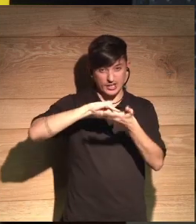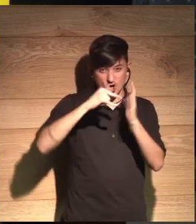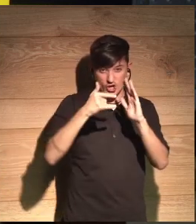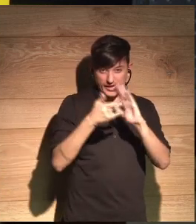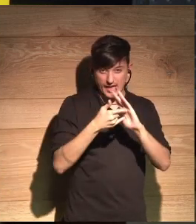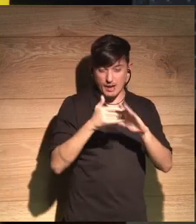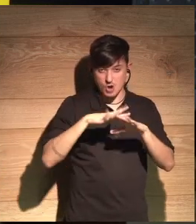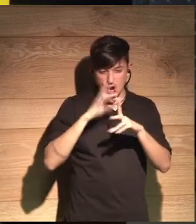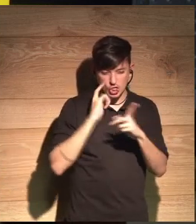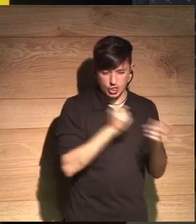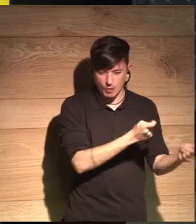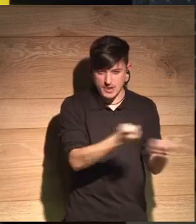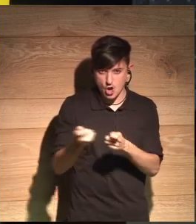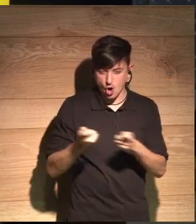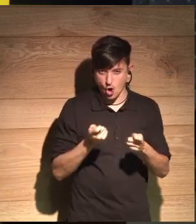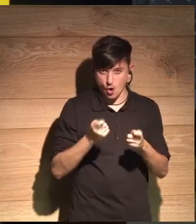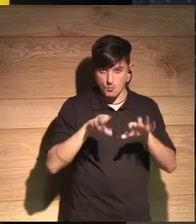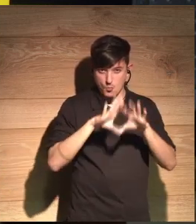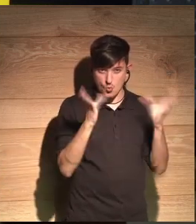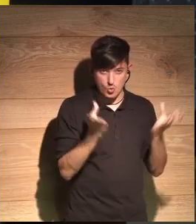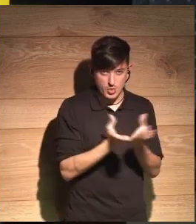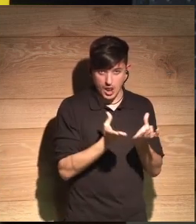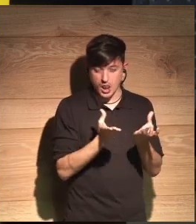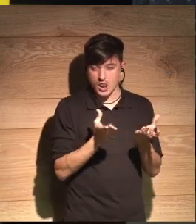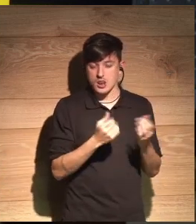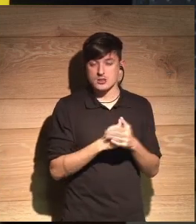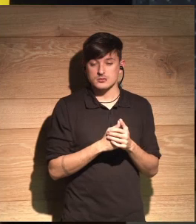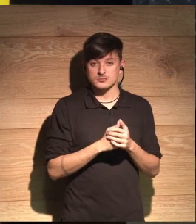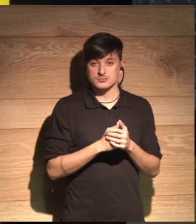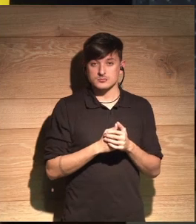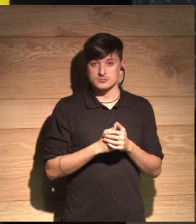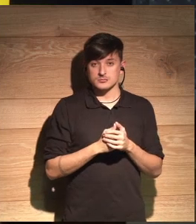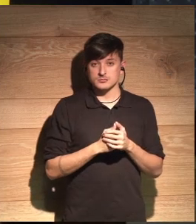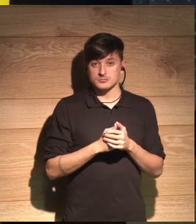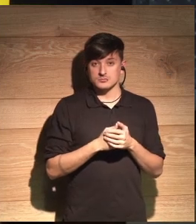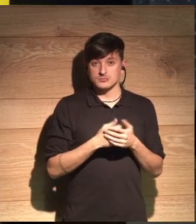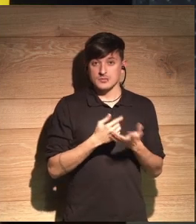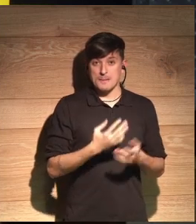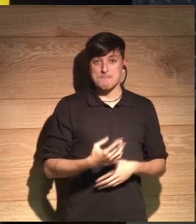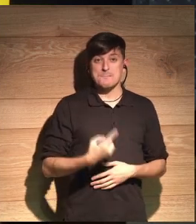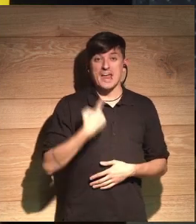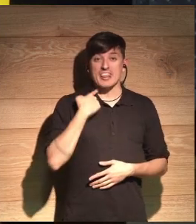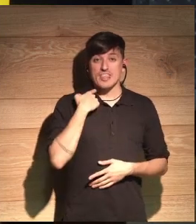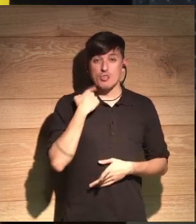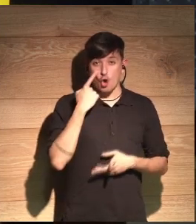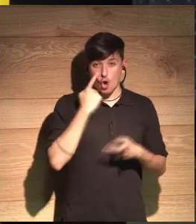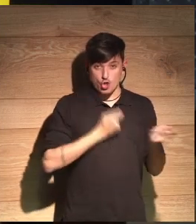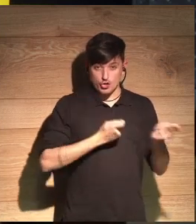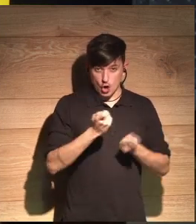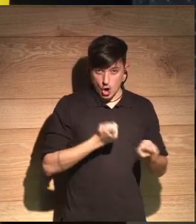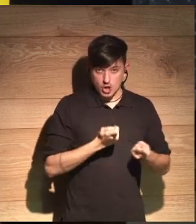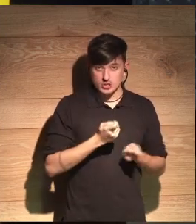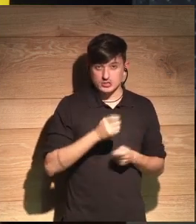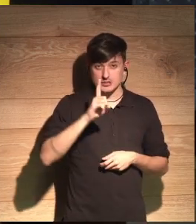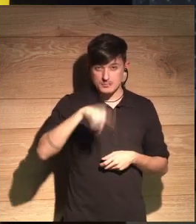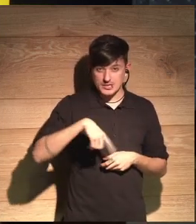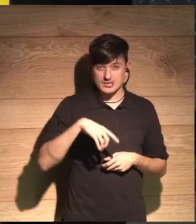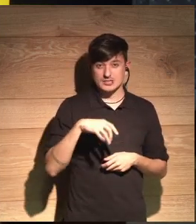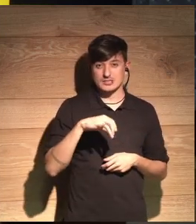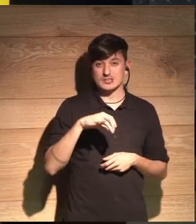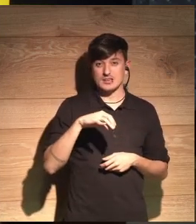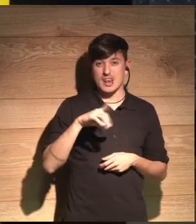del dominio del liderazgo en la tecnología y y en la ciencia perdiendo el control también tuvimos hallaron lanier